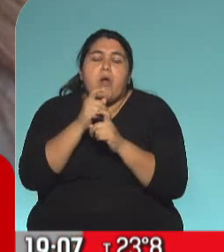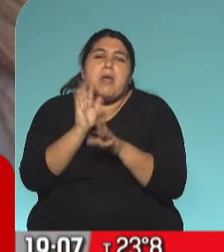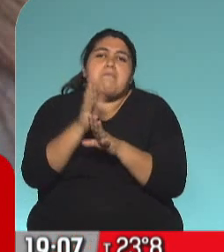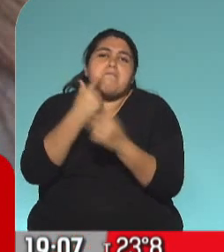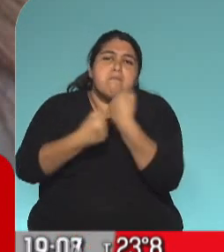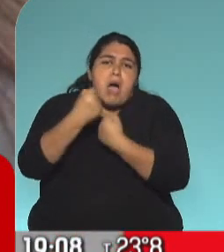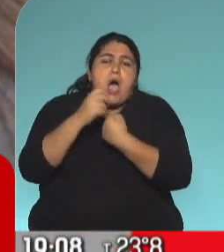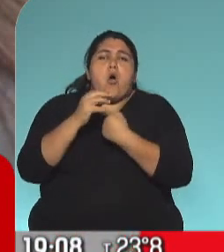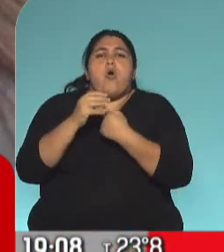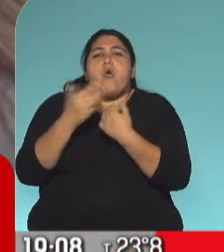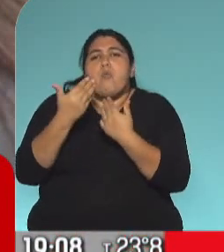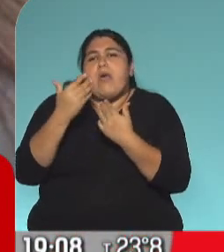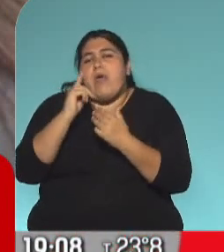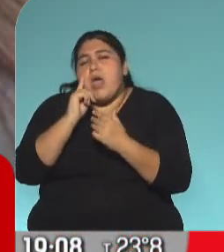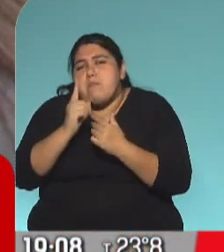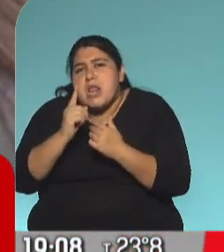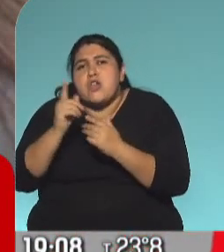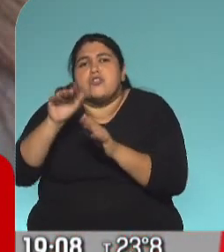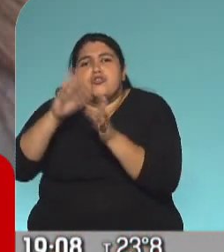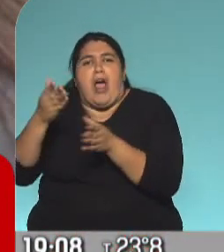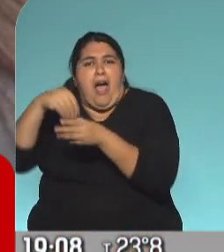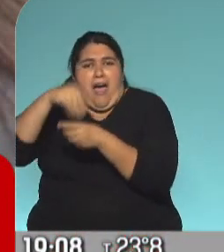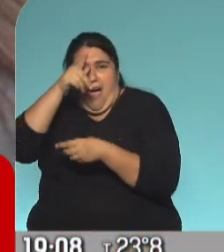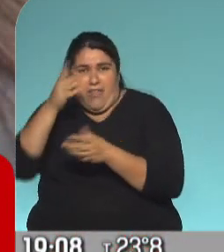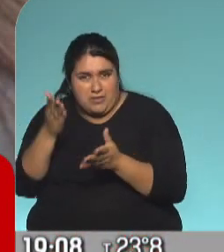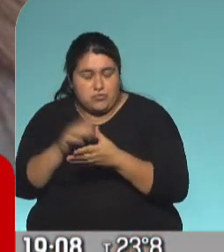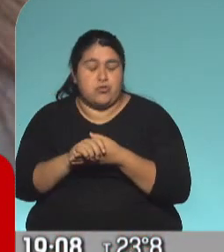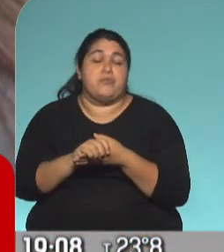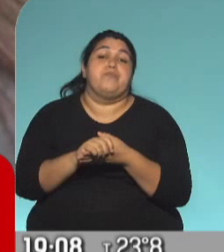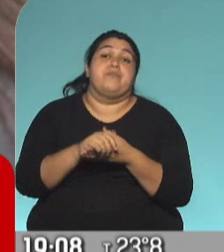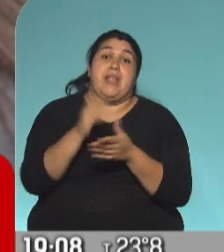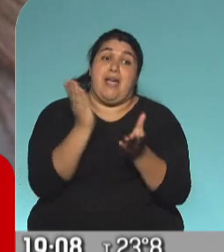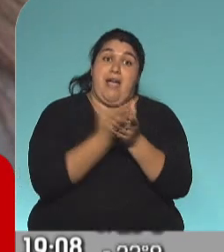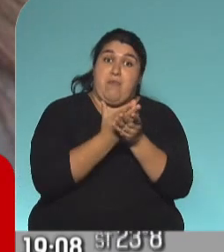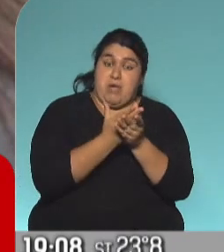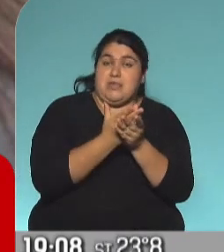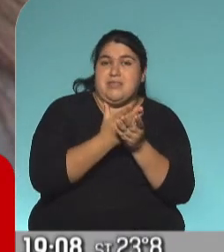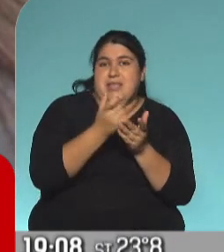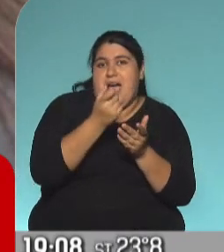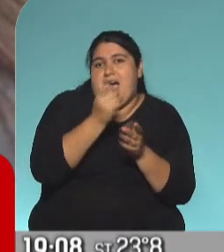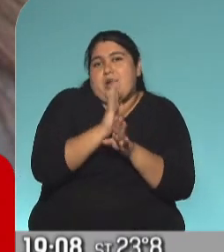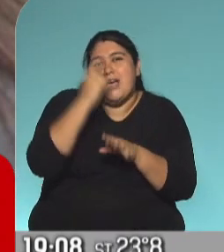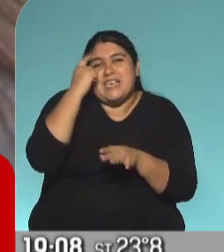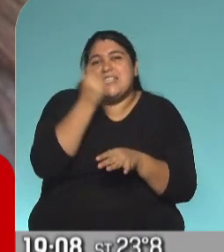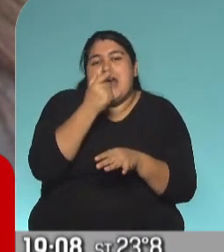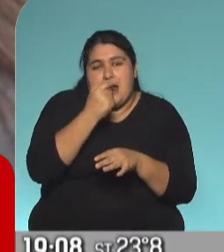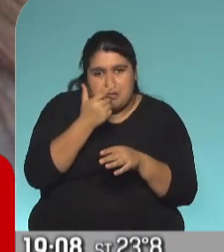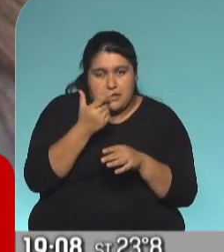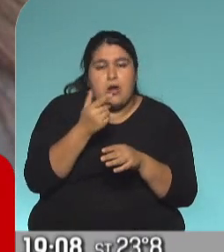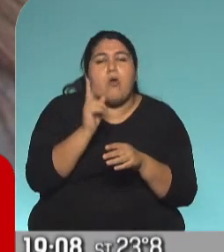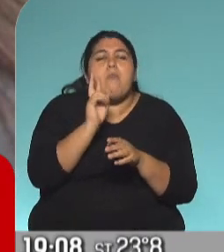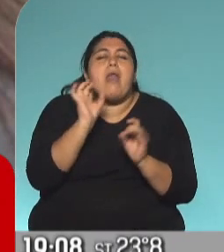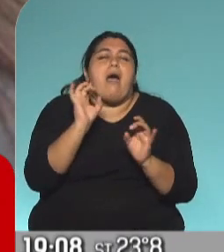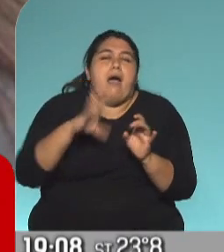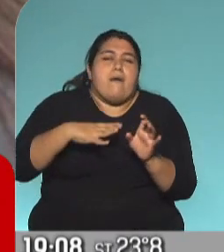o perjudicar a la fuerza. Muchas veces le dan una carpeta psiquiátrica, como se dice en la jerga futbolera, para